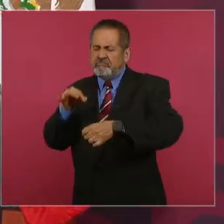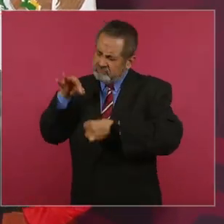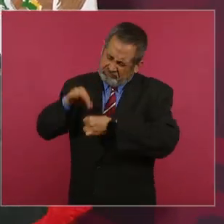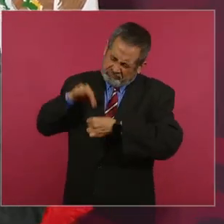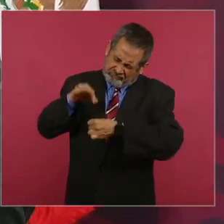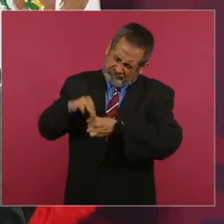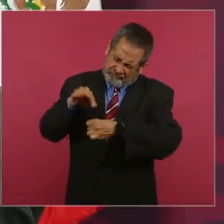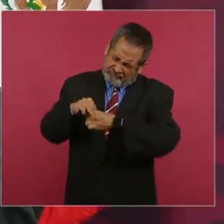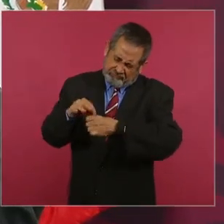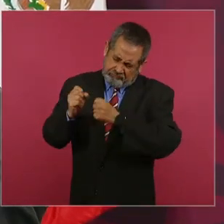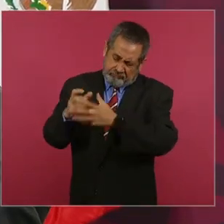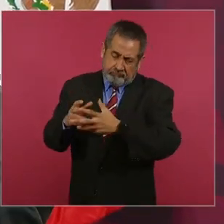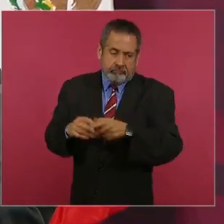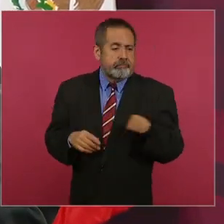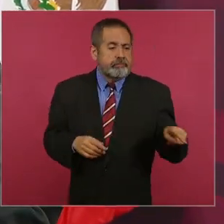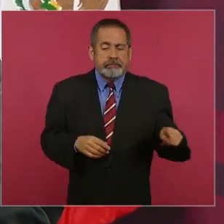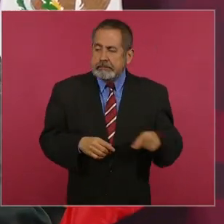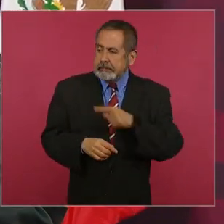les alcanzó a los otros